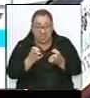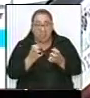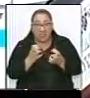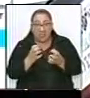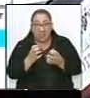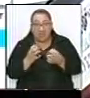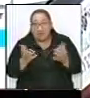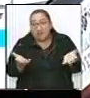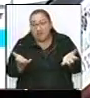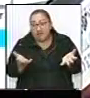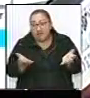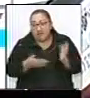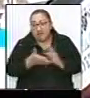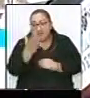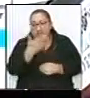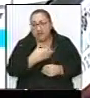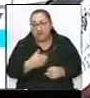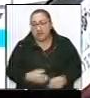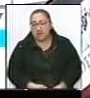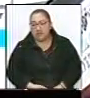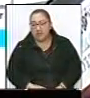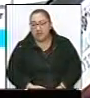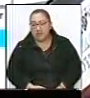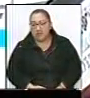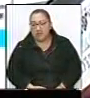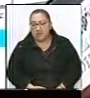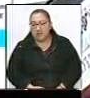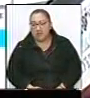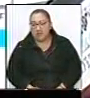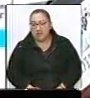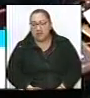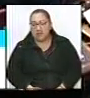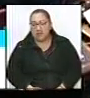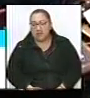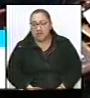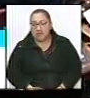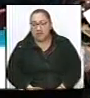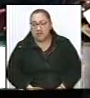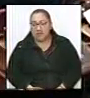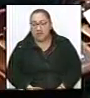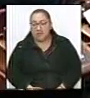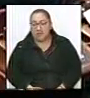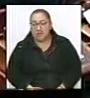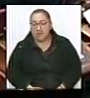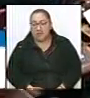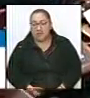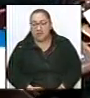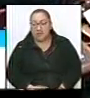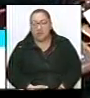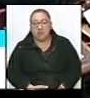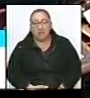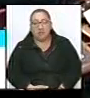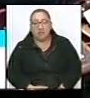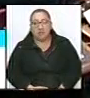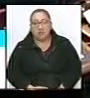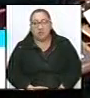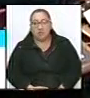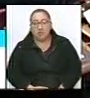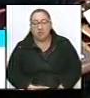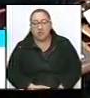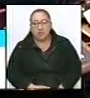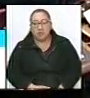quieren? Adelante entonces, Presidente. Una interrupción me pide el señor Velázquez. ¿Quién? Congresista Velázquez. Presidente, he